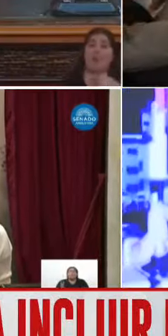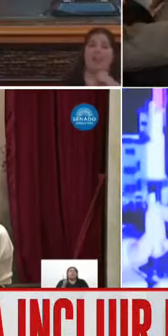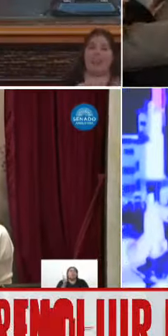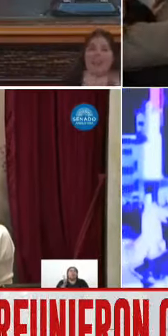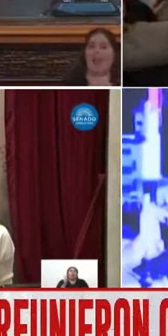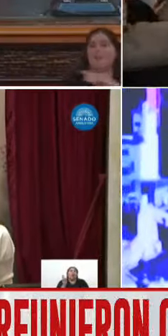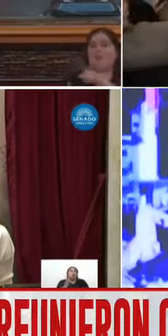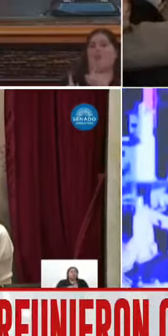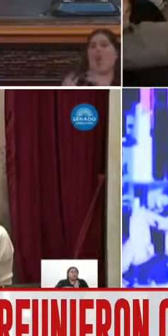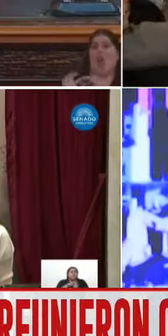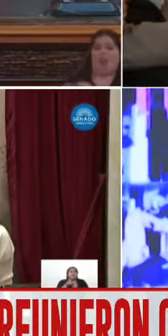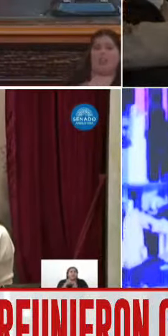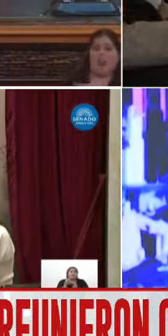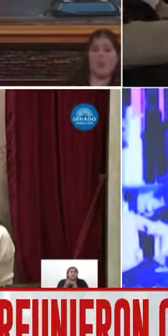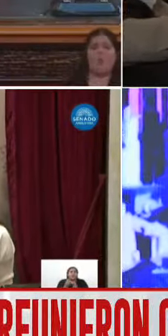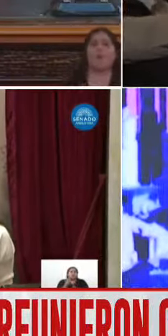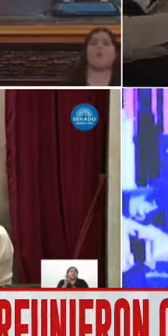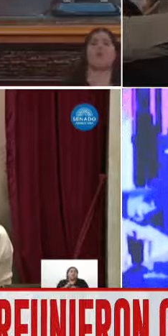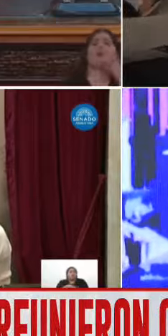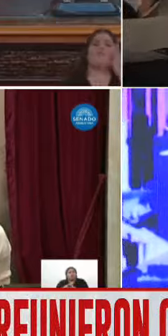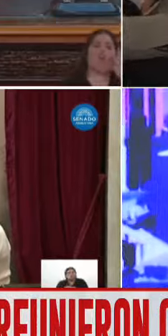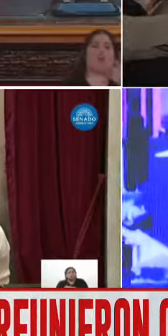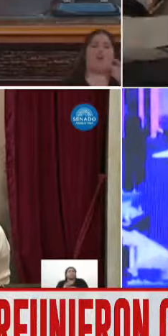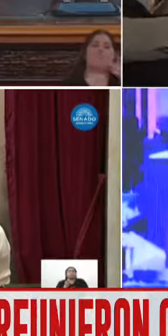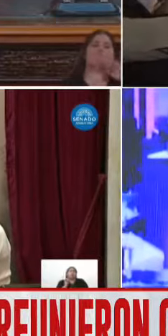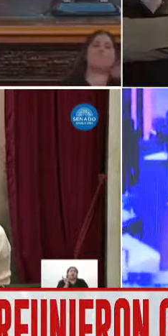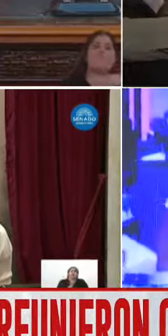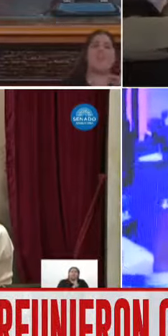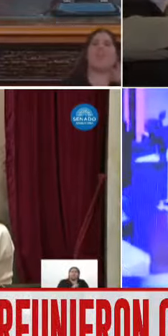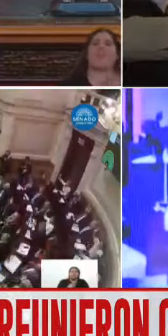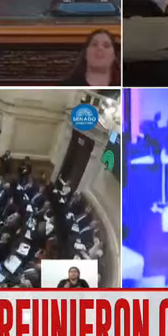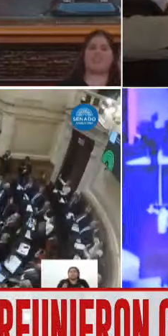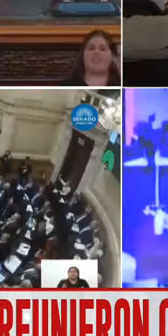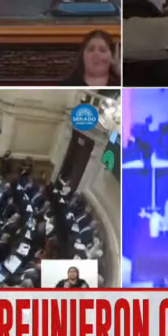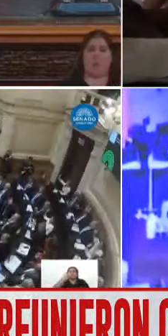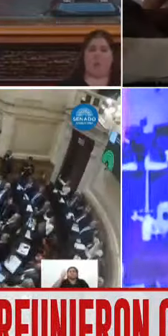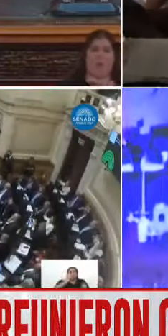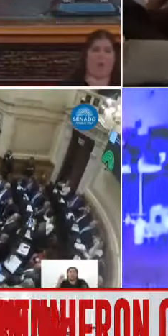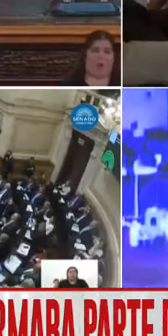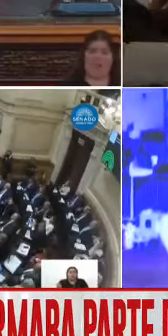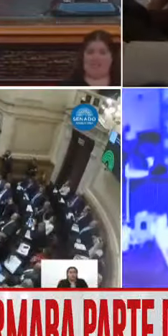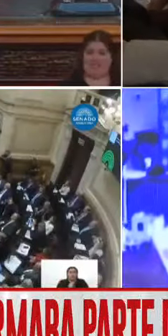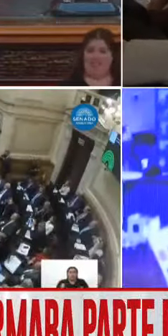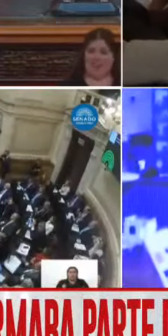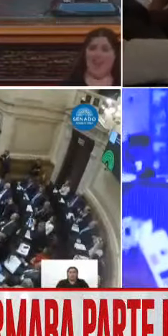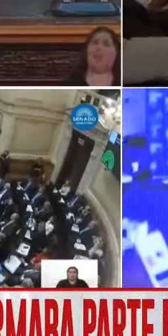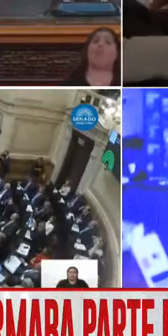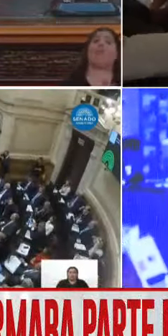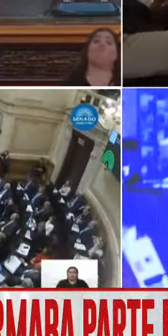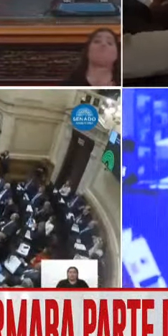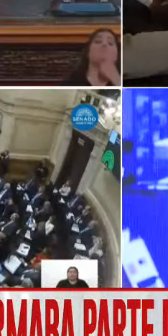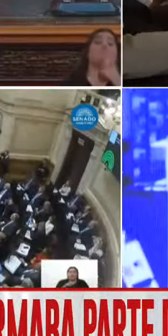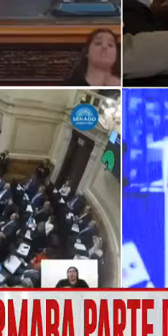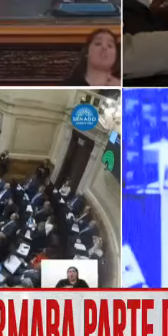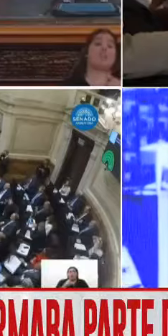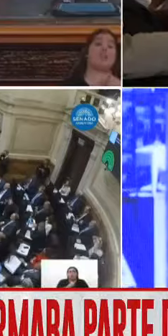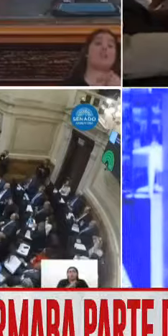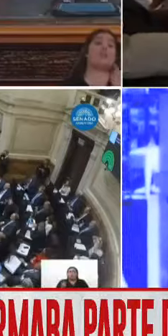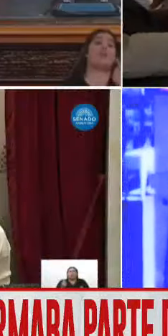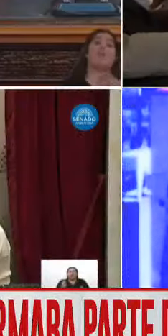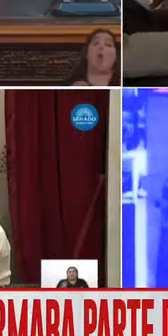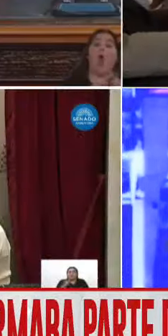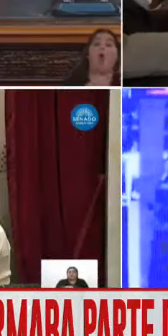ejercicio presidencial de facultades legislativas. Siempre que escuches DNU, es porque el presidente le está metiendo la mano en el Congreso, le está metiendo